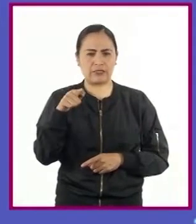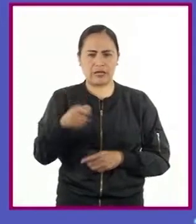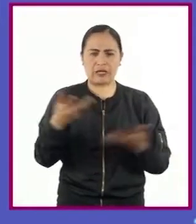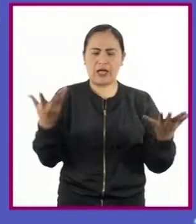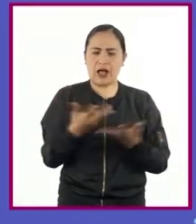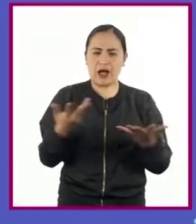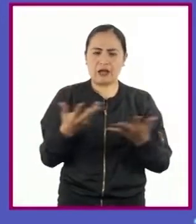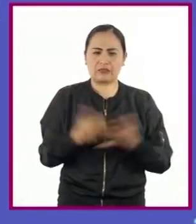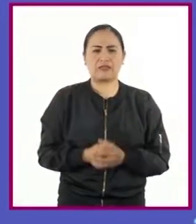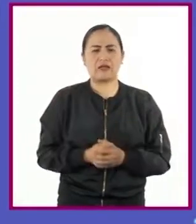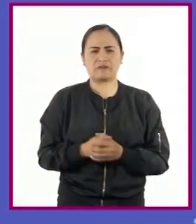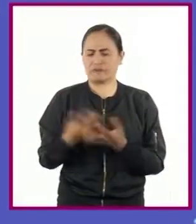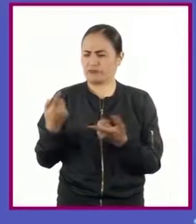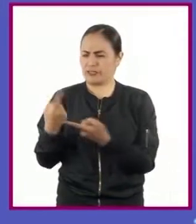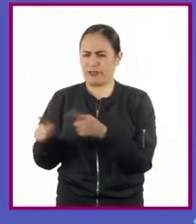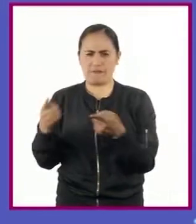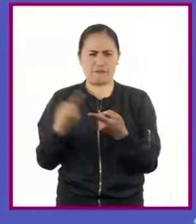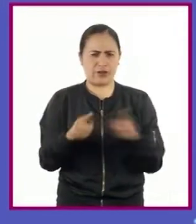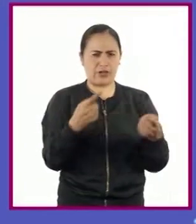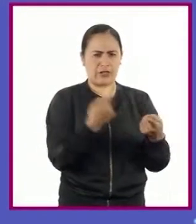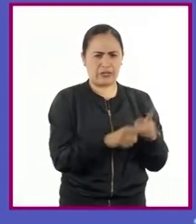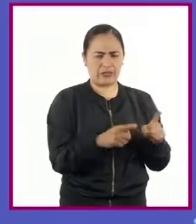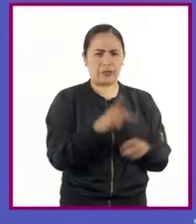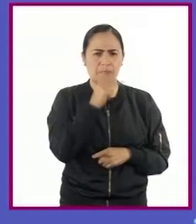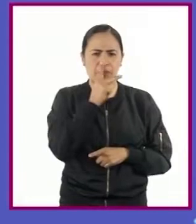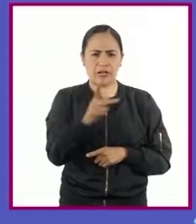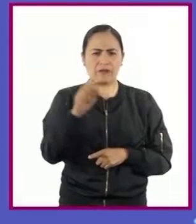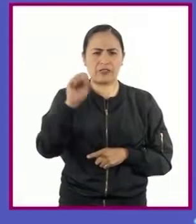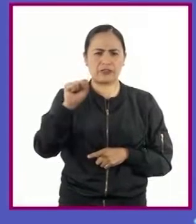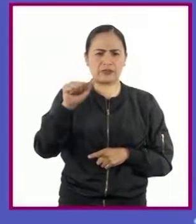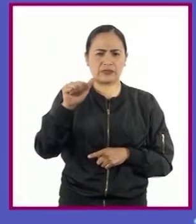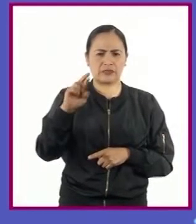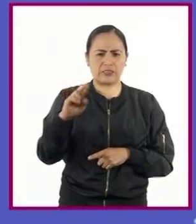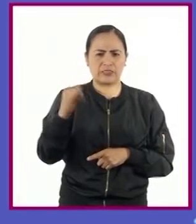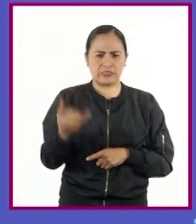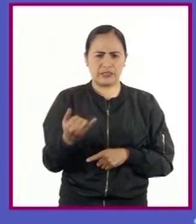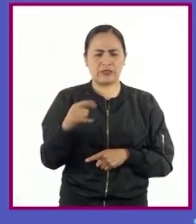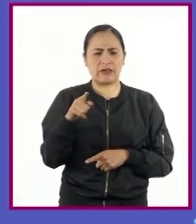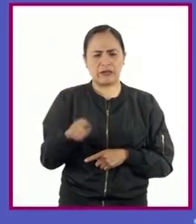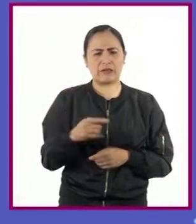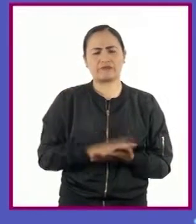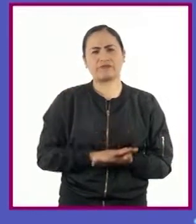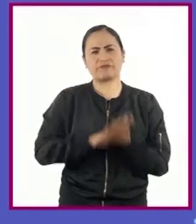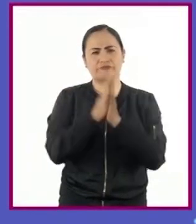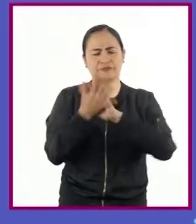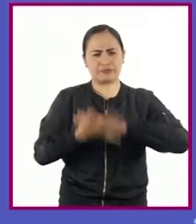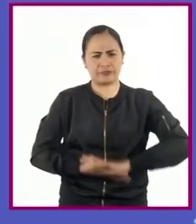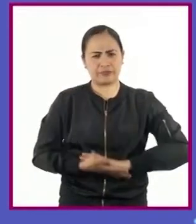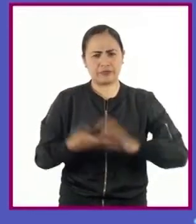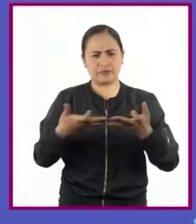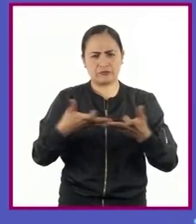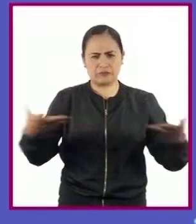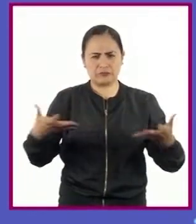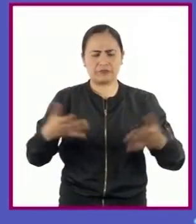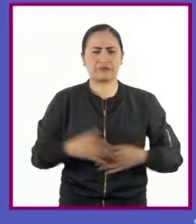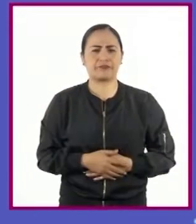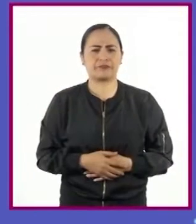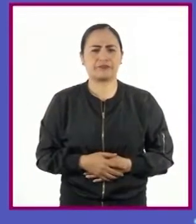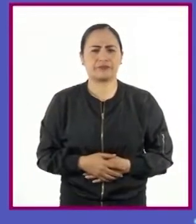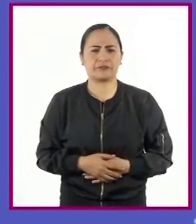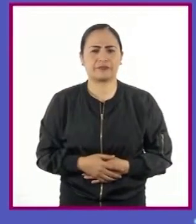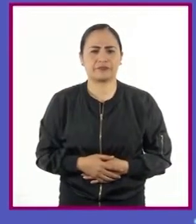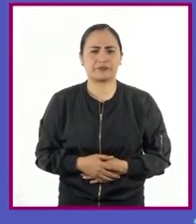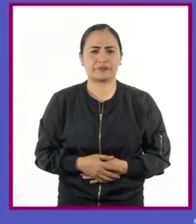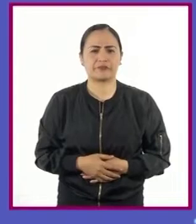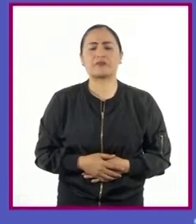y uso son diversas? La palabra sari significa tira de tela en sánscrito, y para quienes la han portado